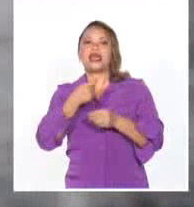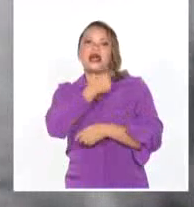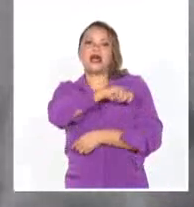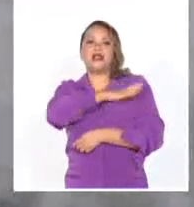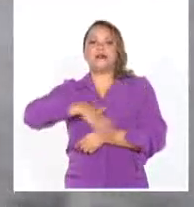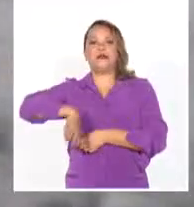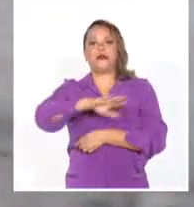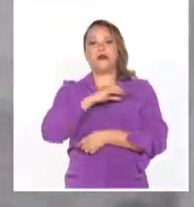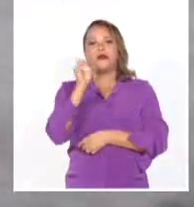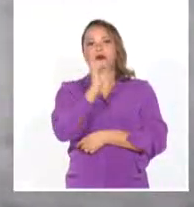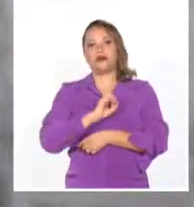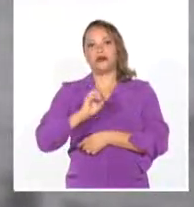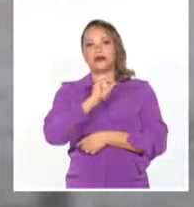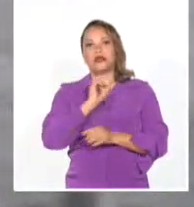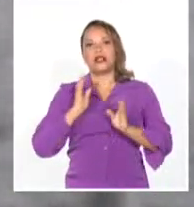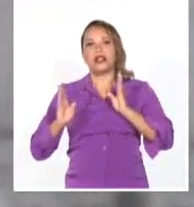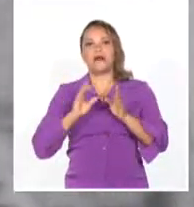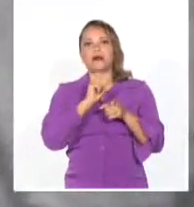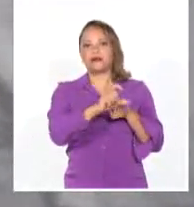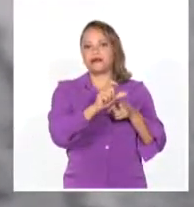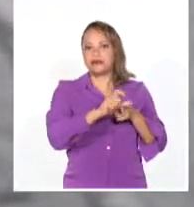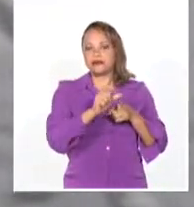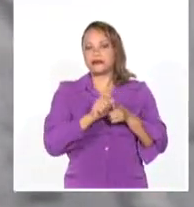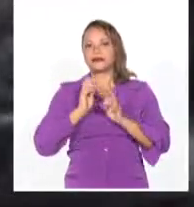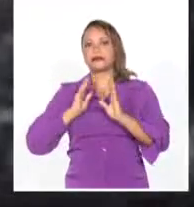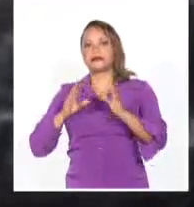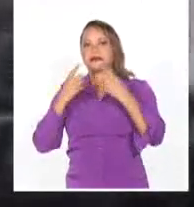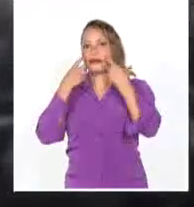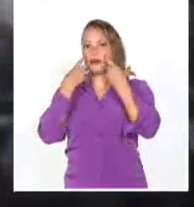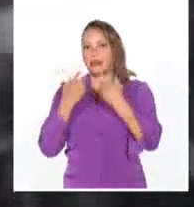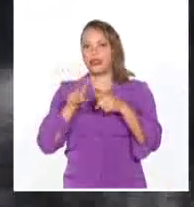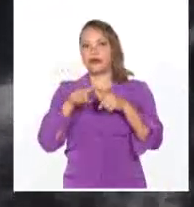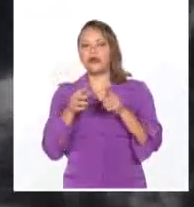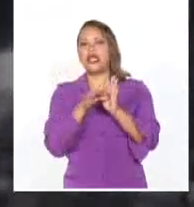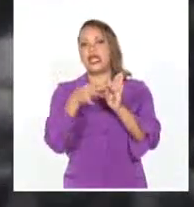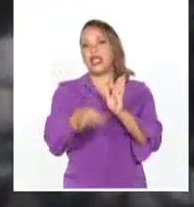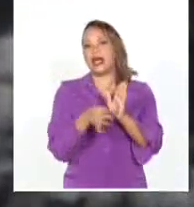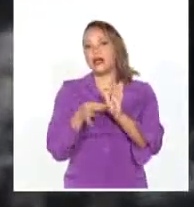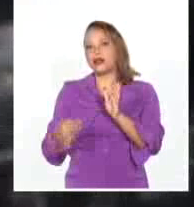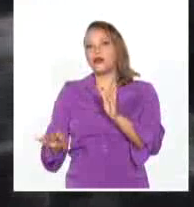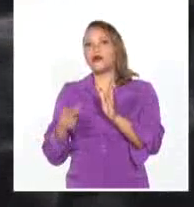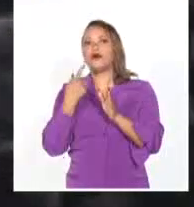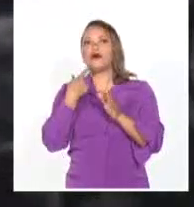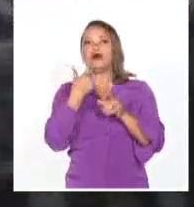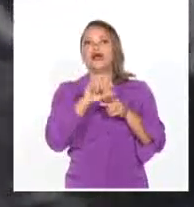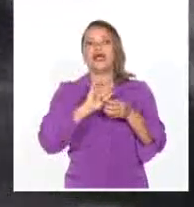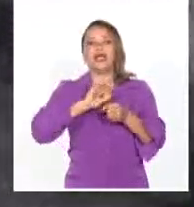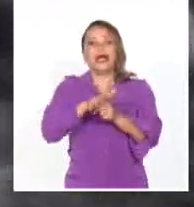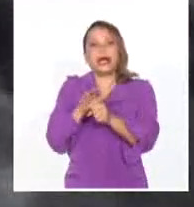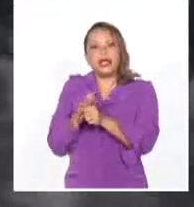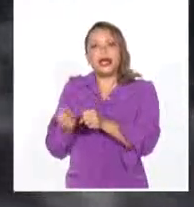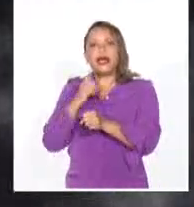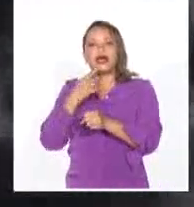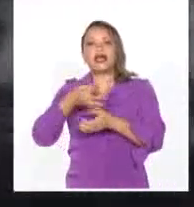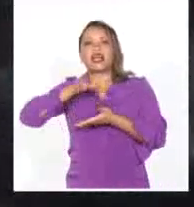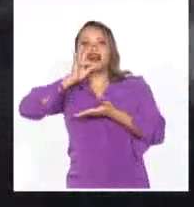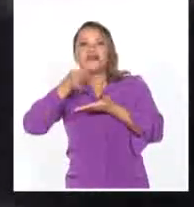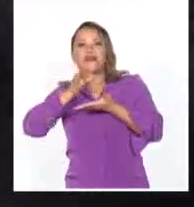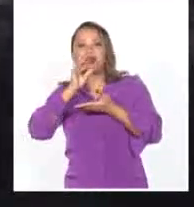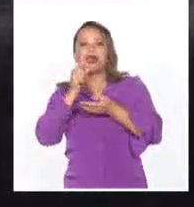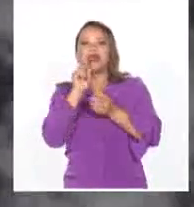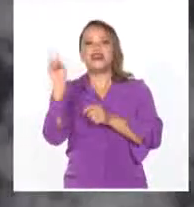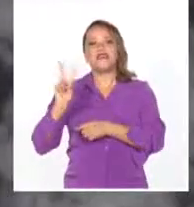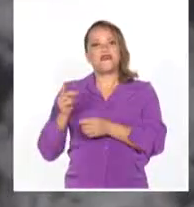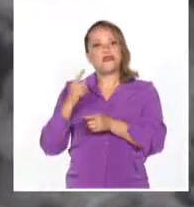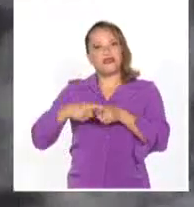la producción agrícola en renglones tan importantes como el arroz, cítricos, ganado, café, viandas y